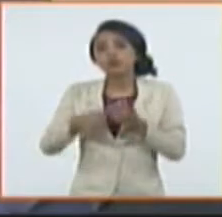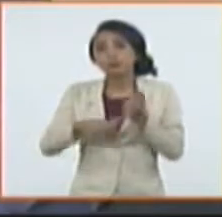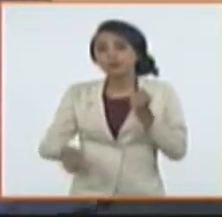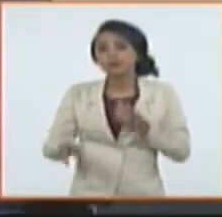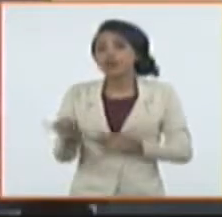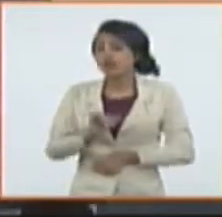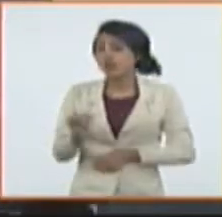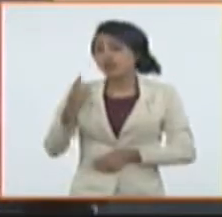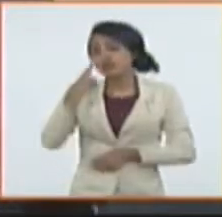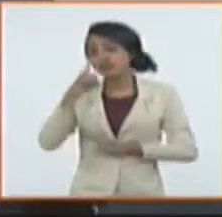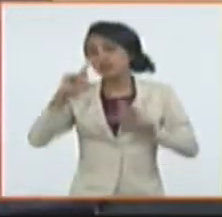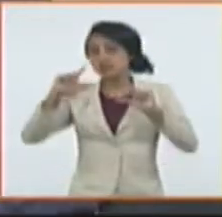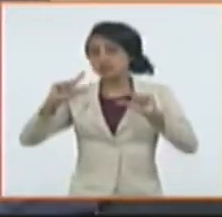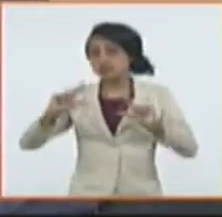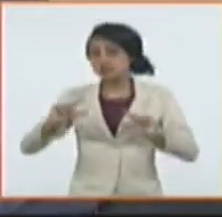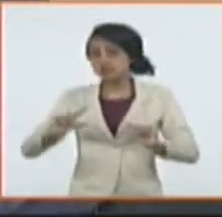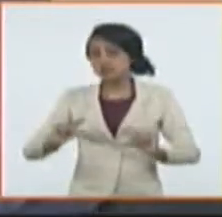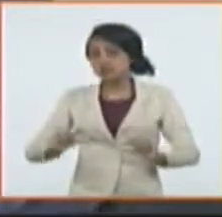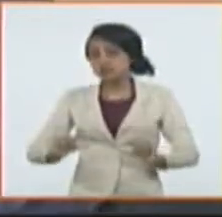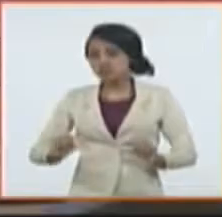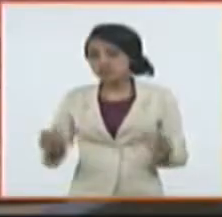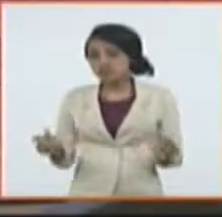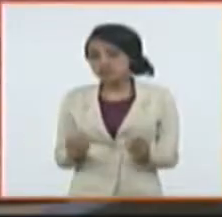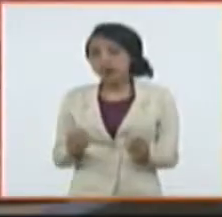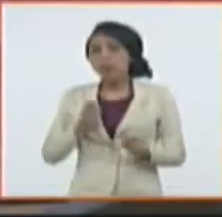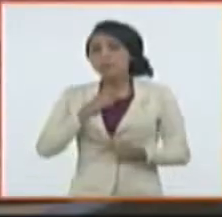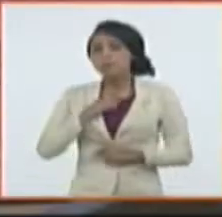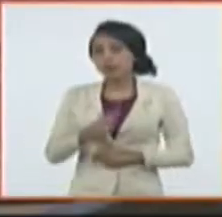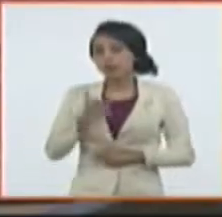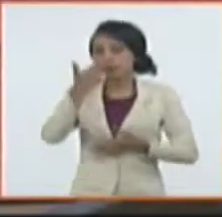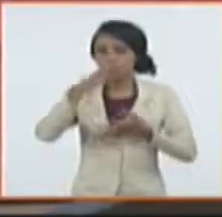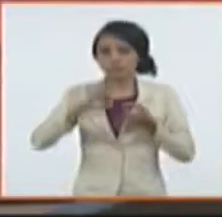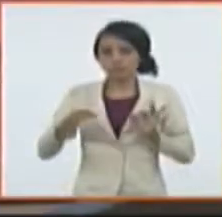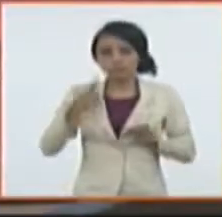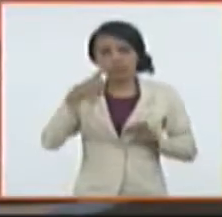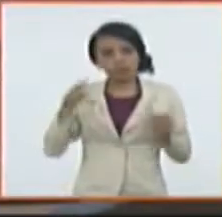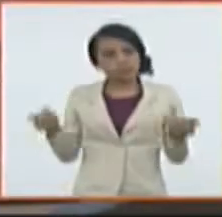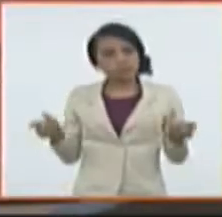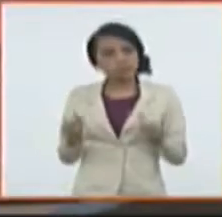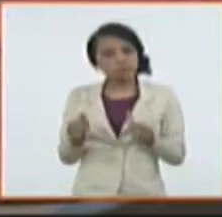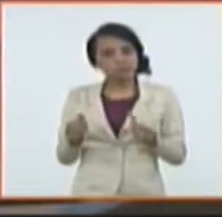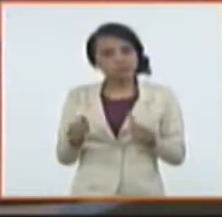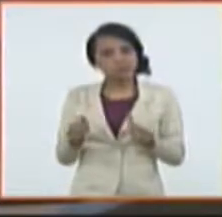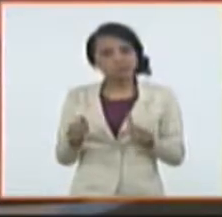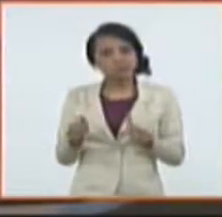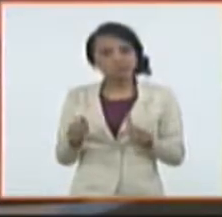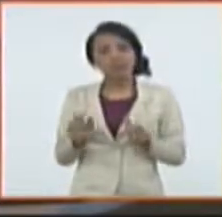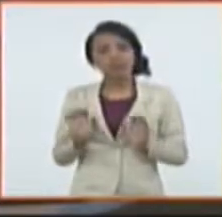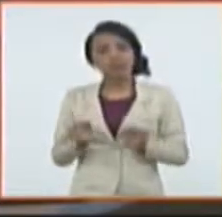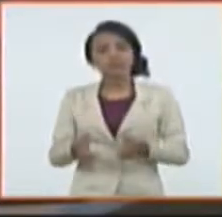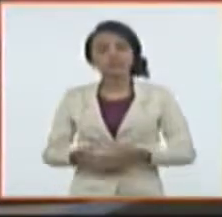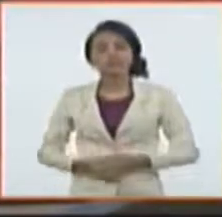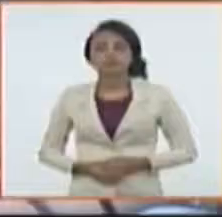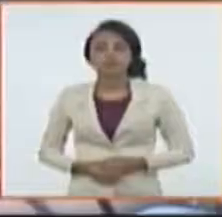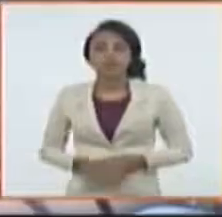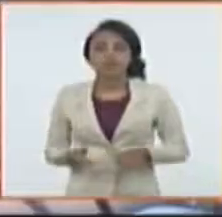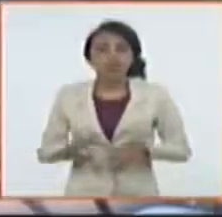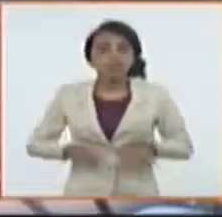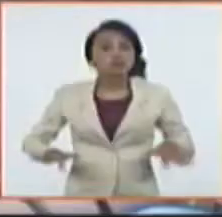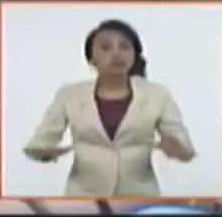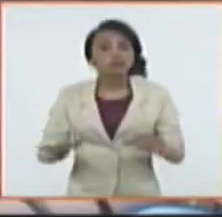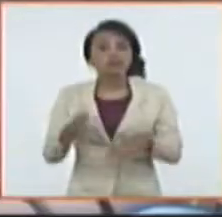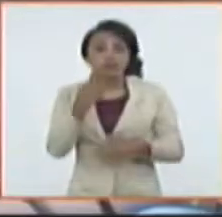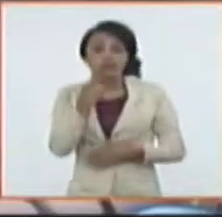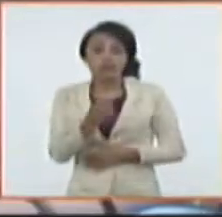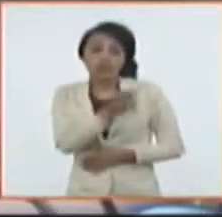comportamiento de disminución, como es el caso, por ejemplo, de Artemisa. Toda esta situación nos crea también un problema de